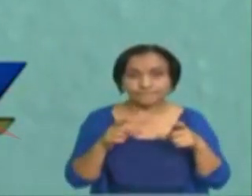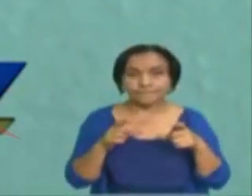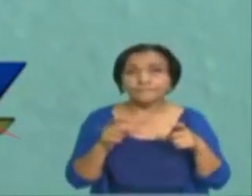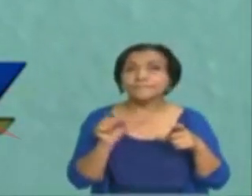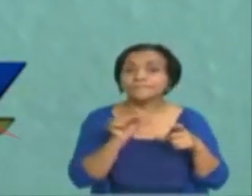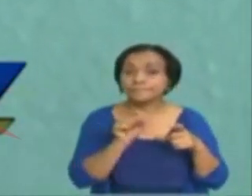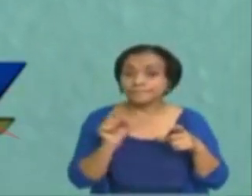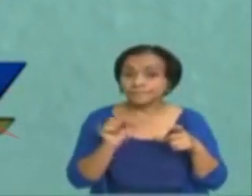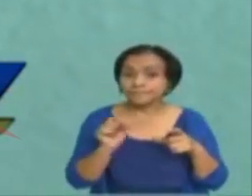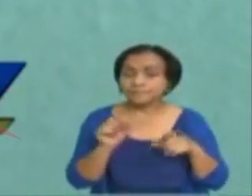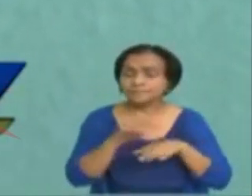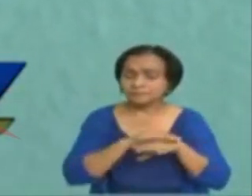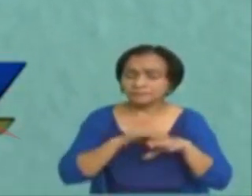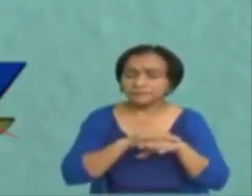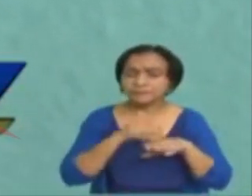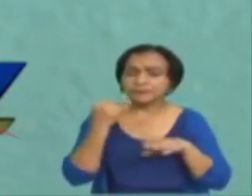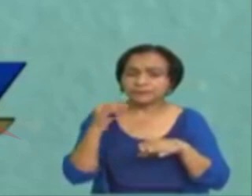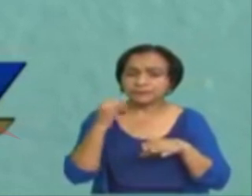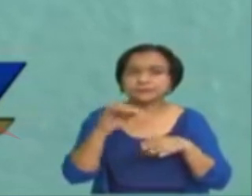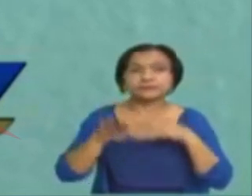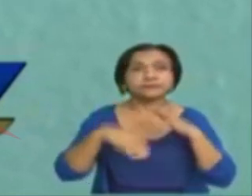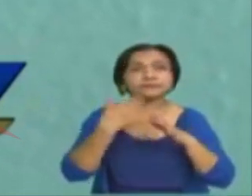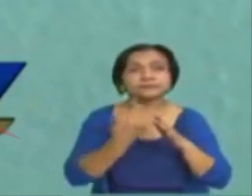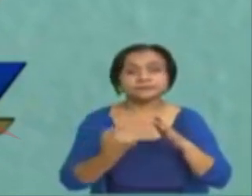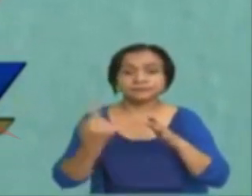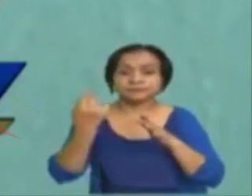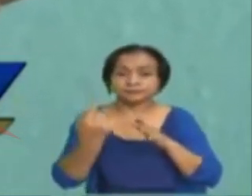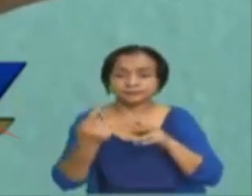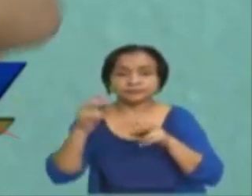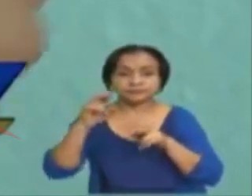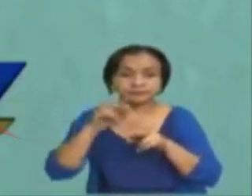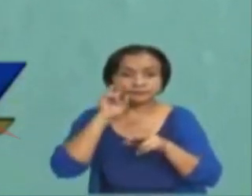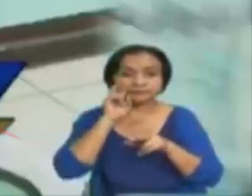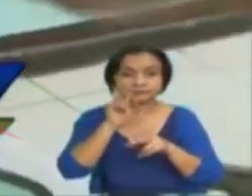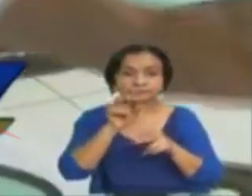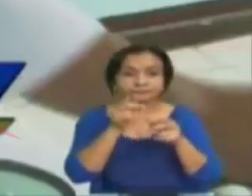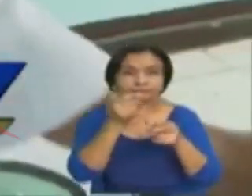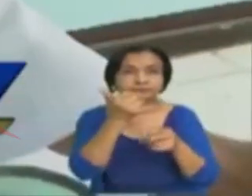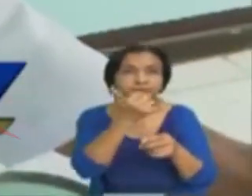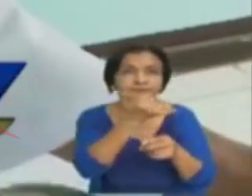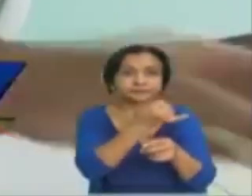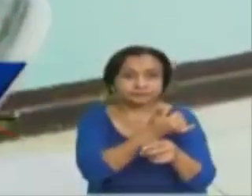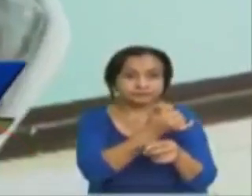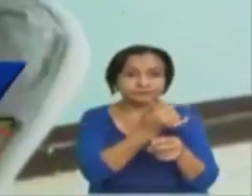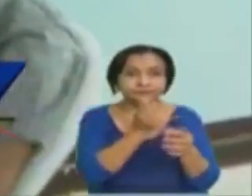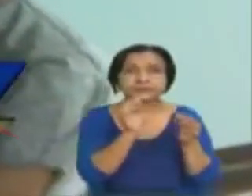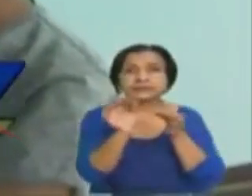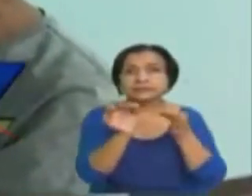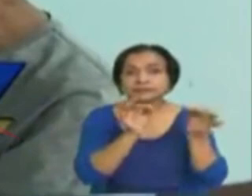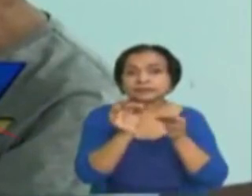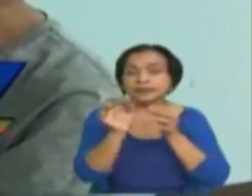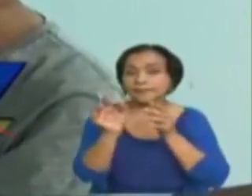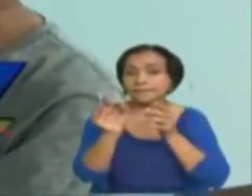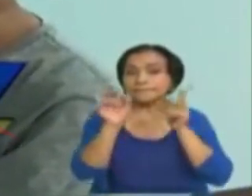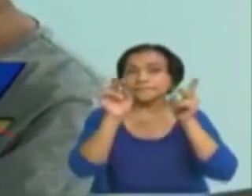las mismas que el resto de la población en general. Sobre si podríamos recibir la vacuna como personas con VIH, todavía no